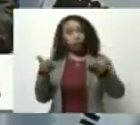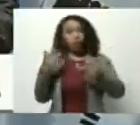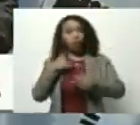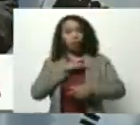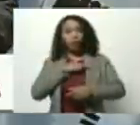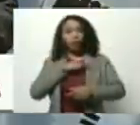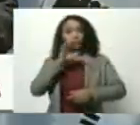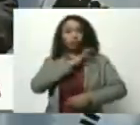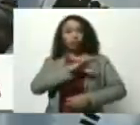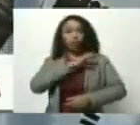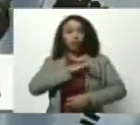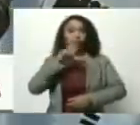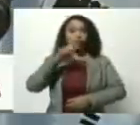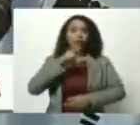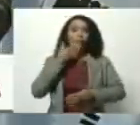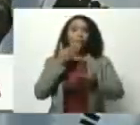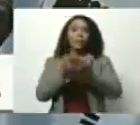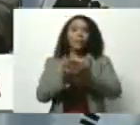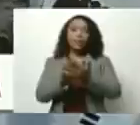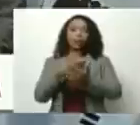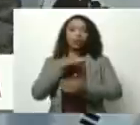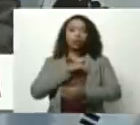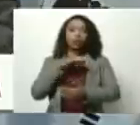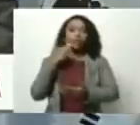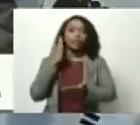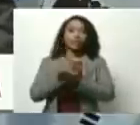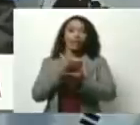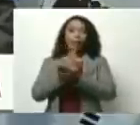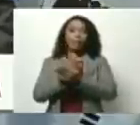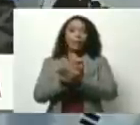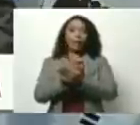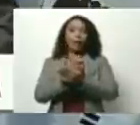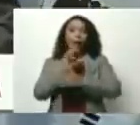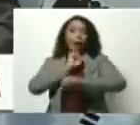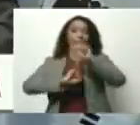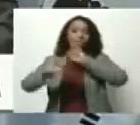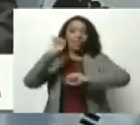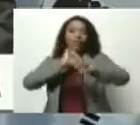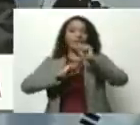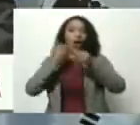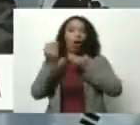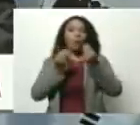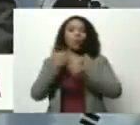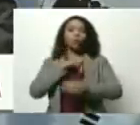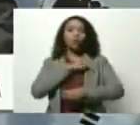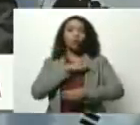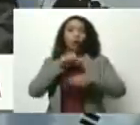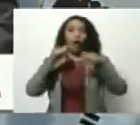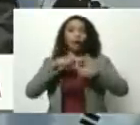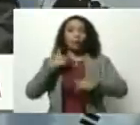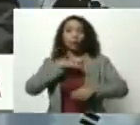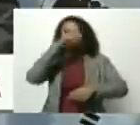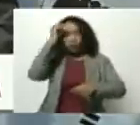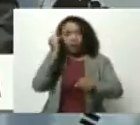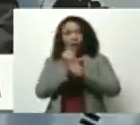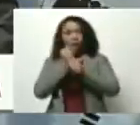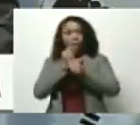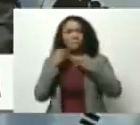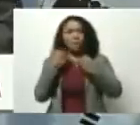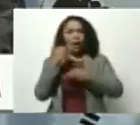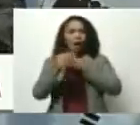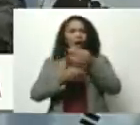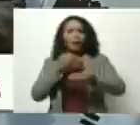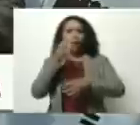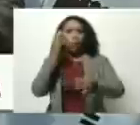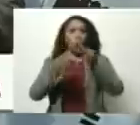nuestra sociedad reclama. Estaremos siempre a la vanguardia, como ha tocado en nuestra gestión, para hacer